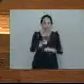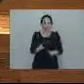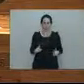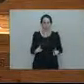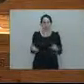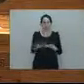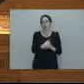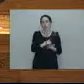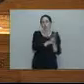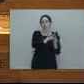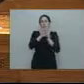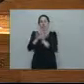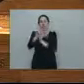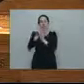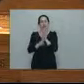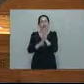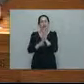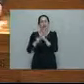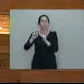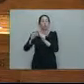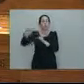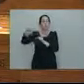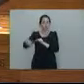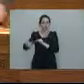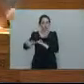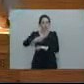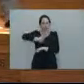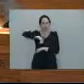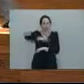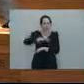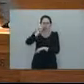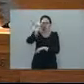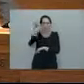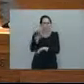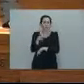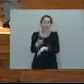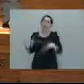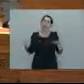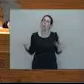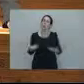un desarrollo de un reglamento posterior que a nosotros nos parece que es algo urgente.